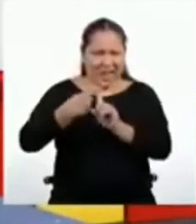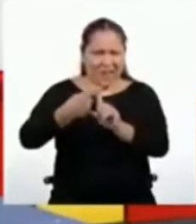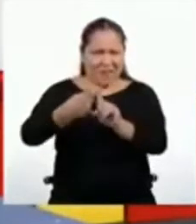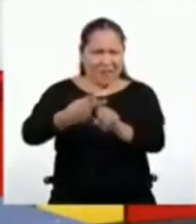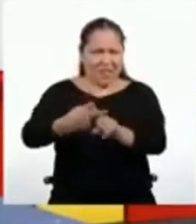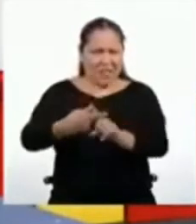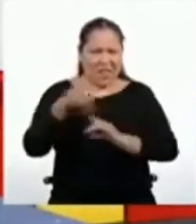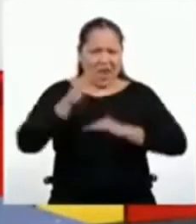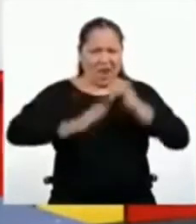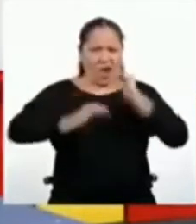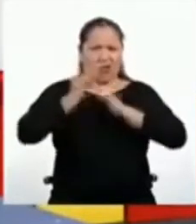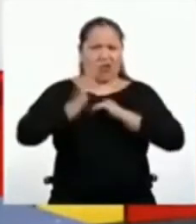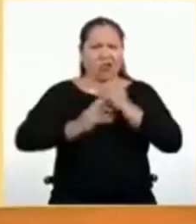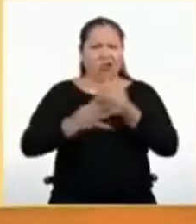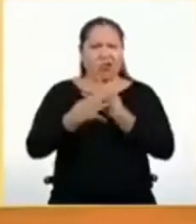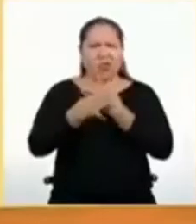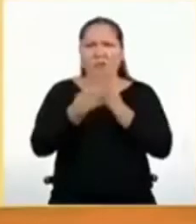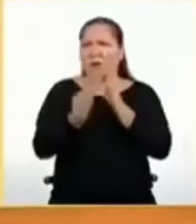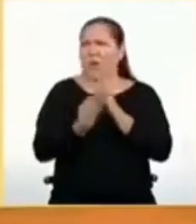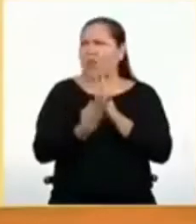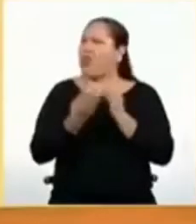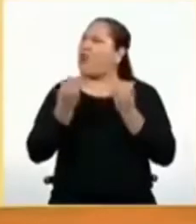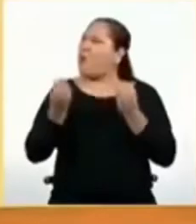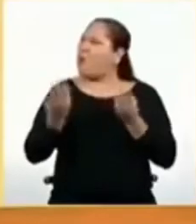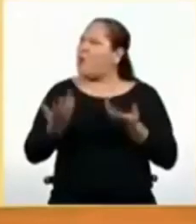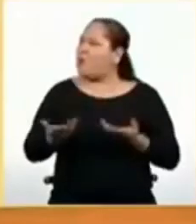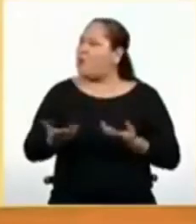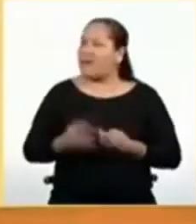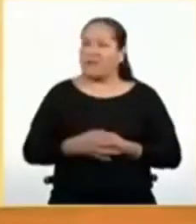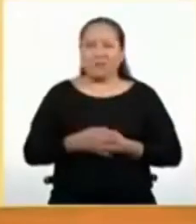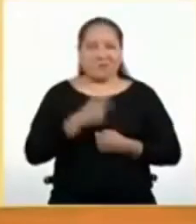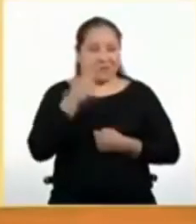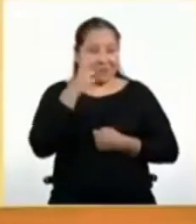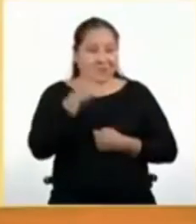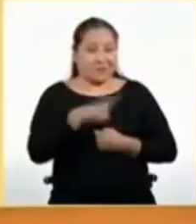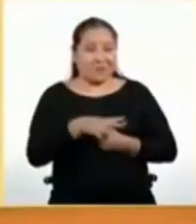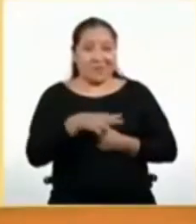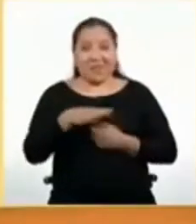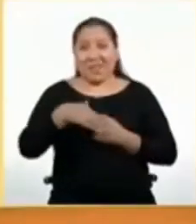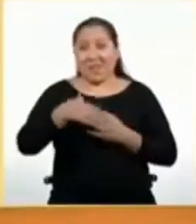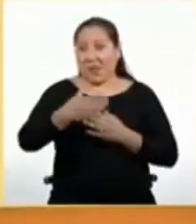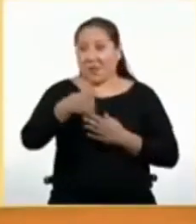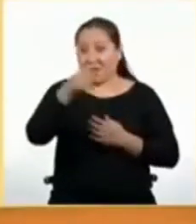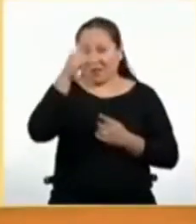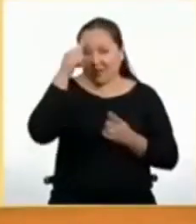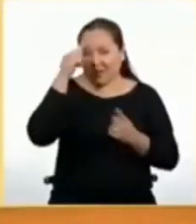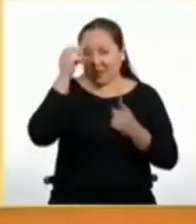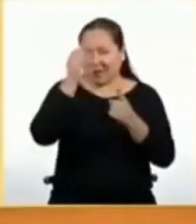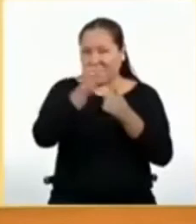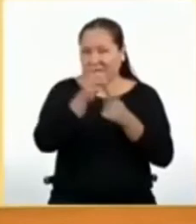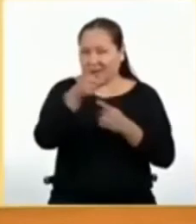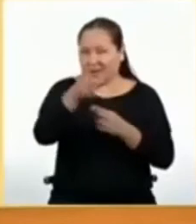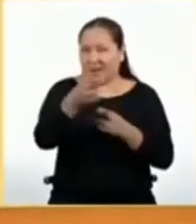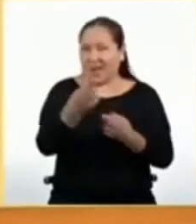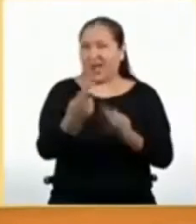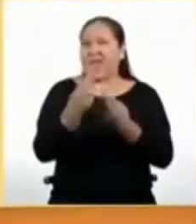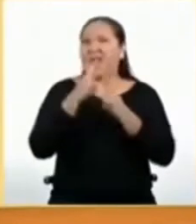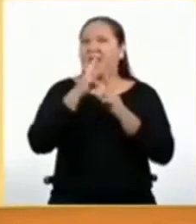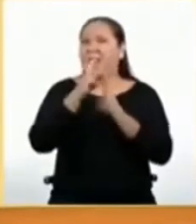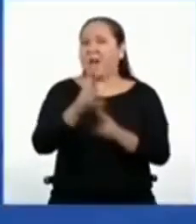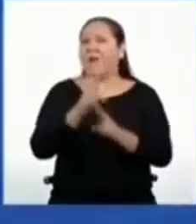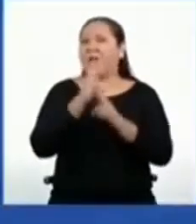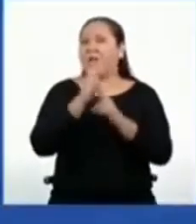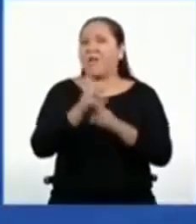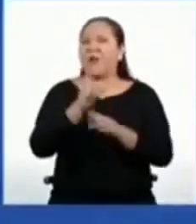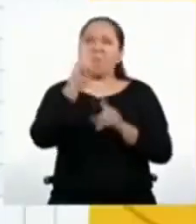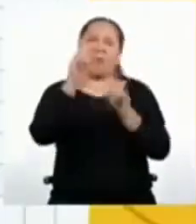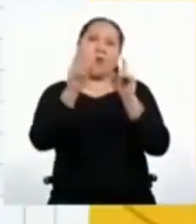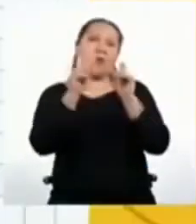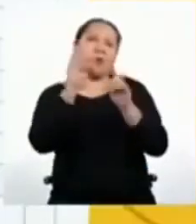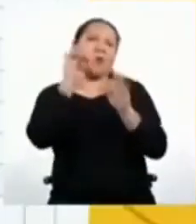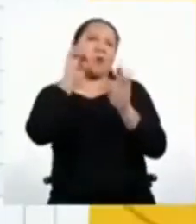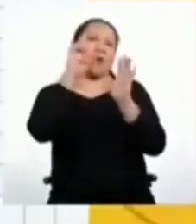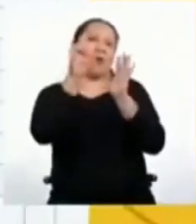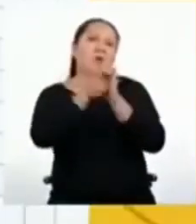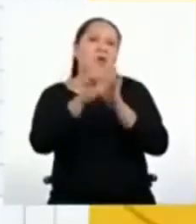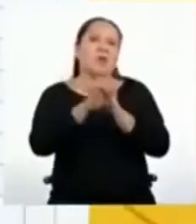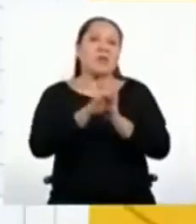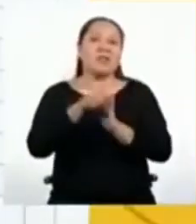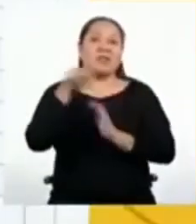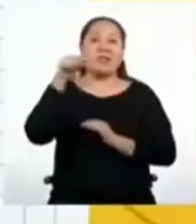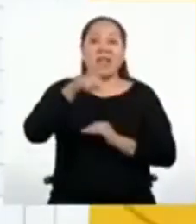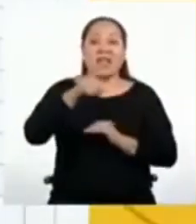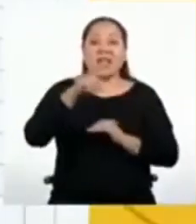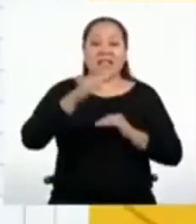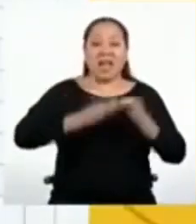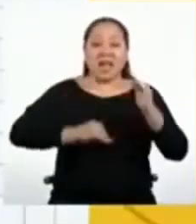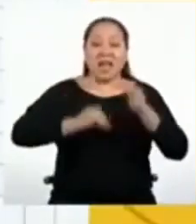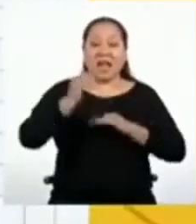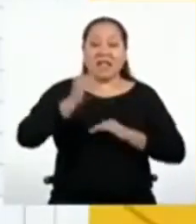de naipes? ¿Dónde? Ya lo verás, después nos retaremos un poco más y responderemos preguntas como si el